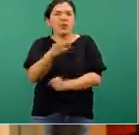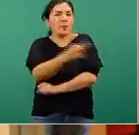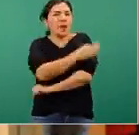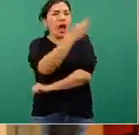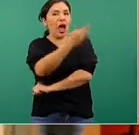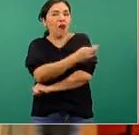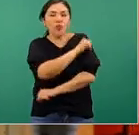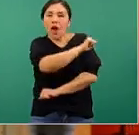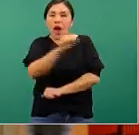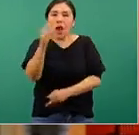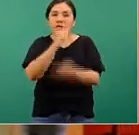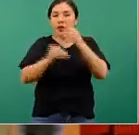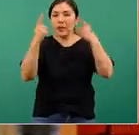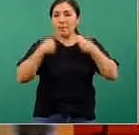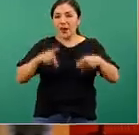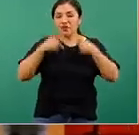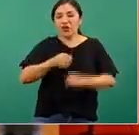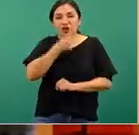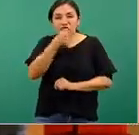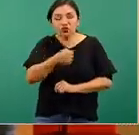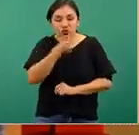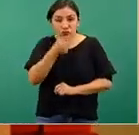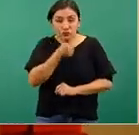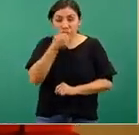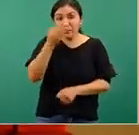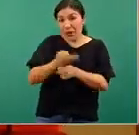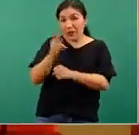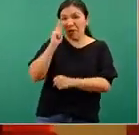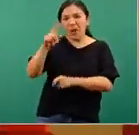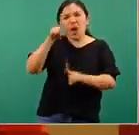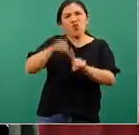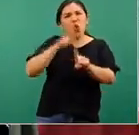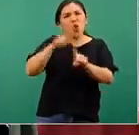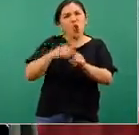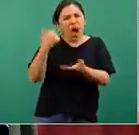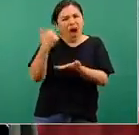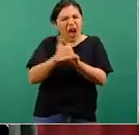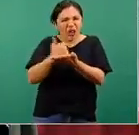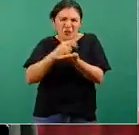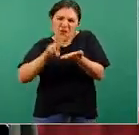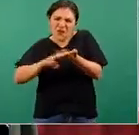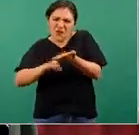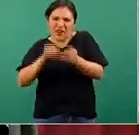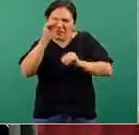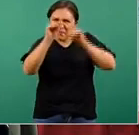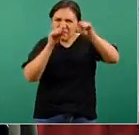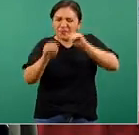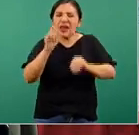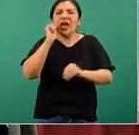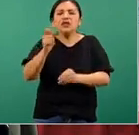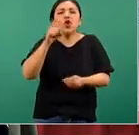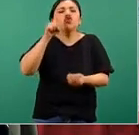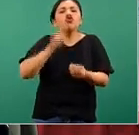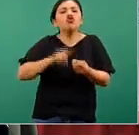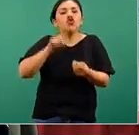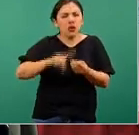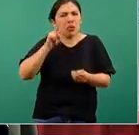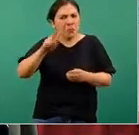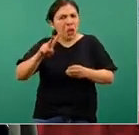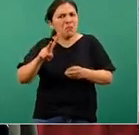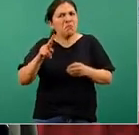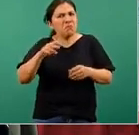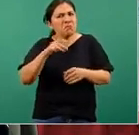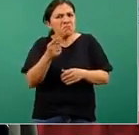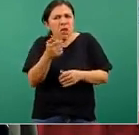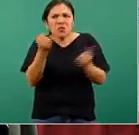de personas adultas mayores. Aquí están pintados y lo que pueden ustedes ver es la distribución relativamente homogénea